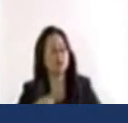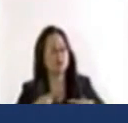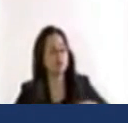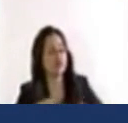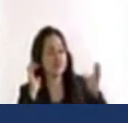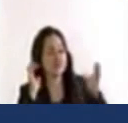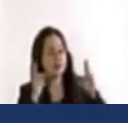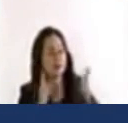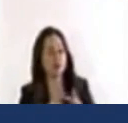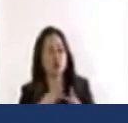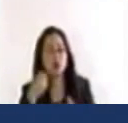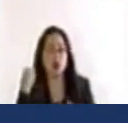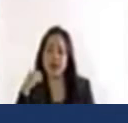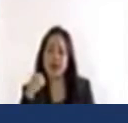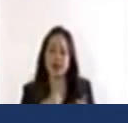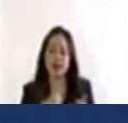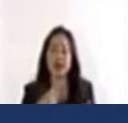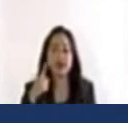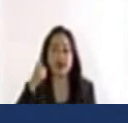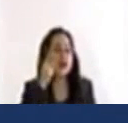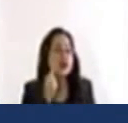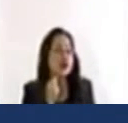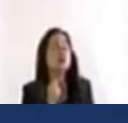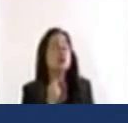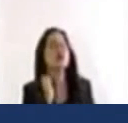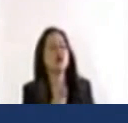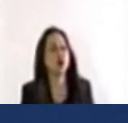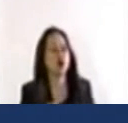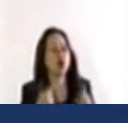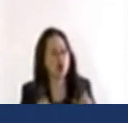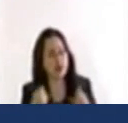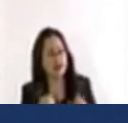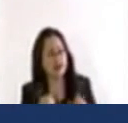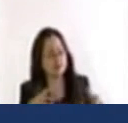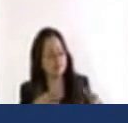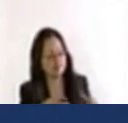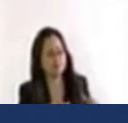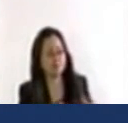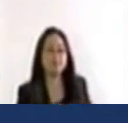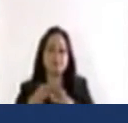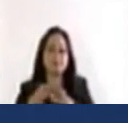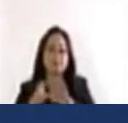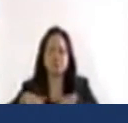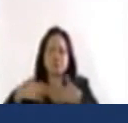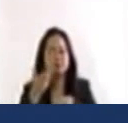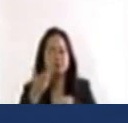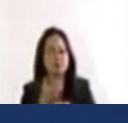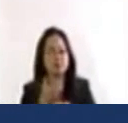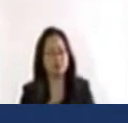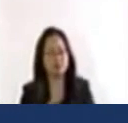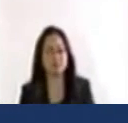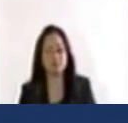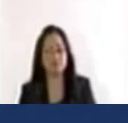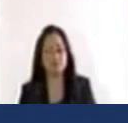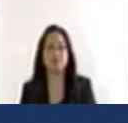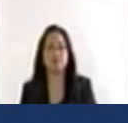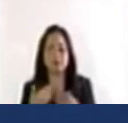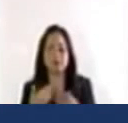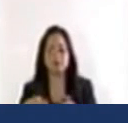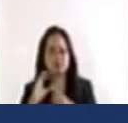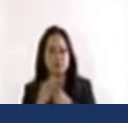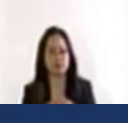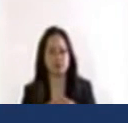verdaderos tribunales laborales que van a depender del Poder Judicial Federal. Entonces, lo que estamos tratando de hacer,